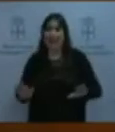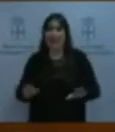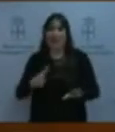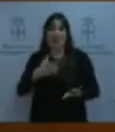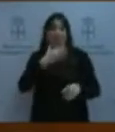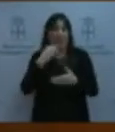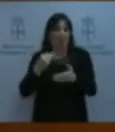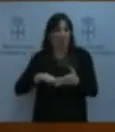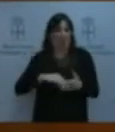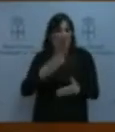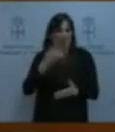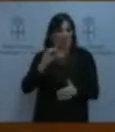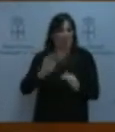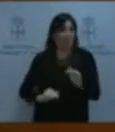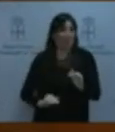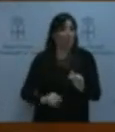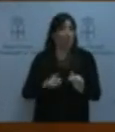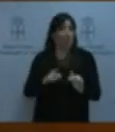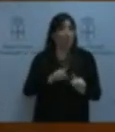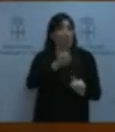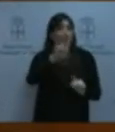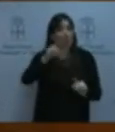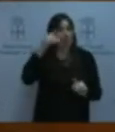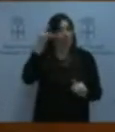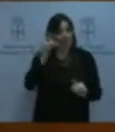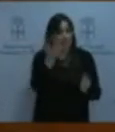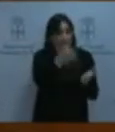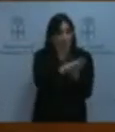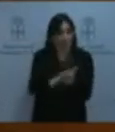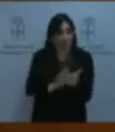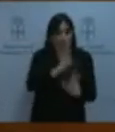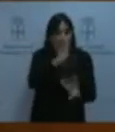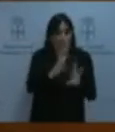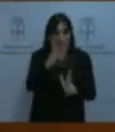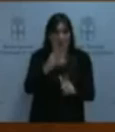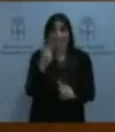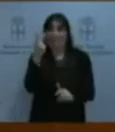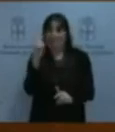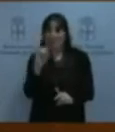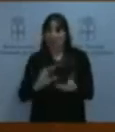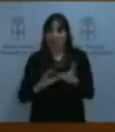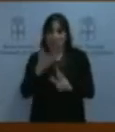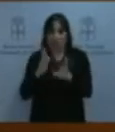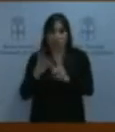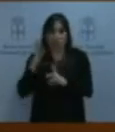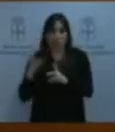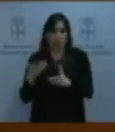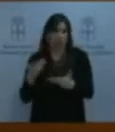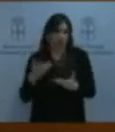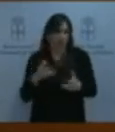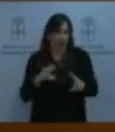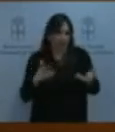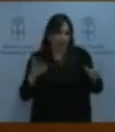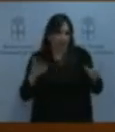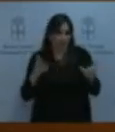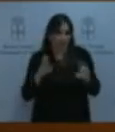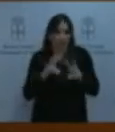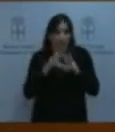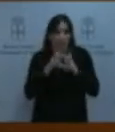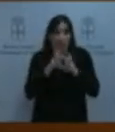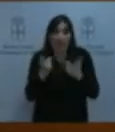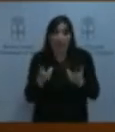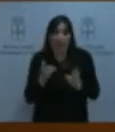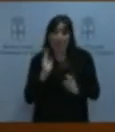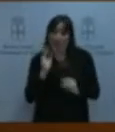11 vacas y le habían quemado otras 20 y tenía unos destrozos terribles. Y nadie había hecho inventario de sus daños, por cierto. Y decían: ¿a qué